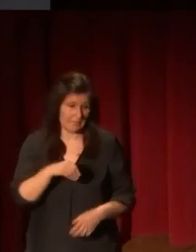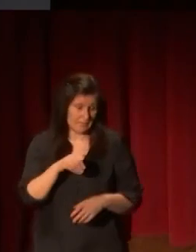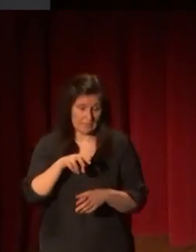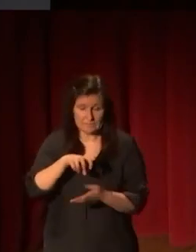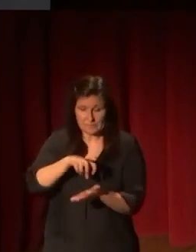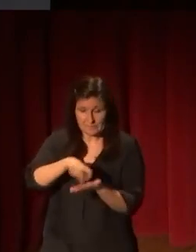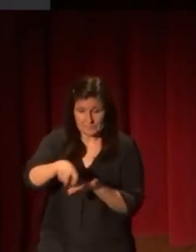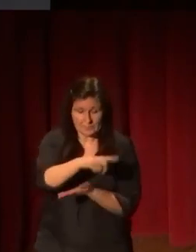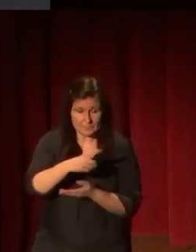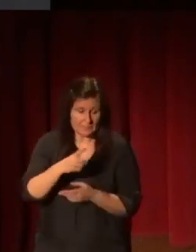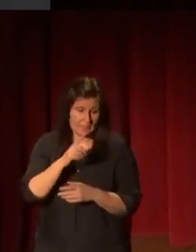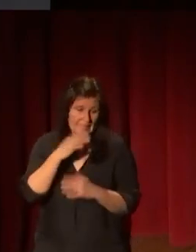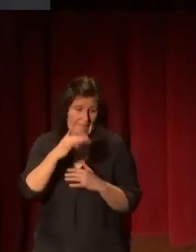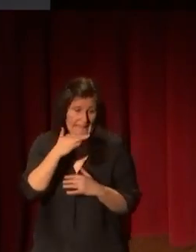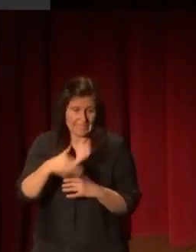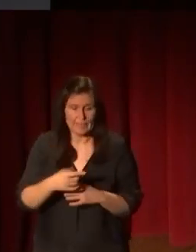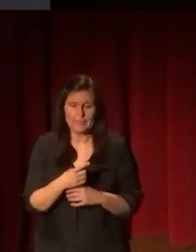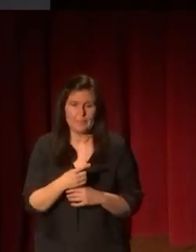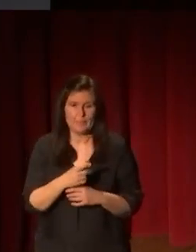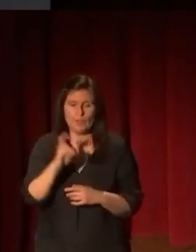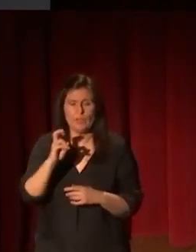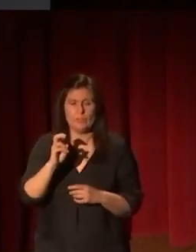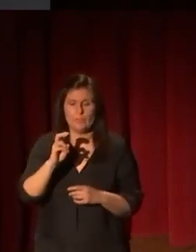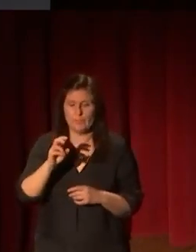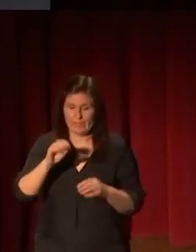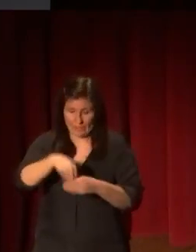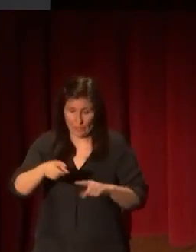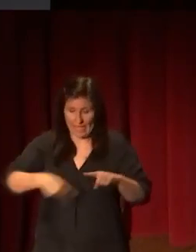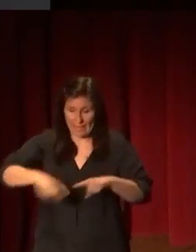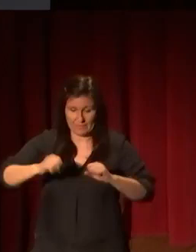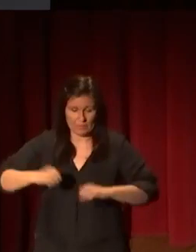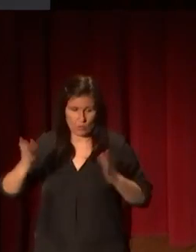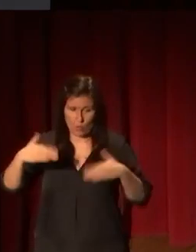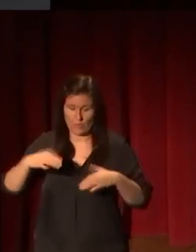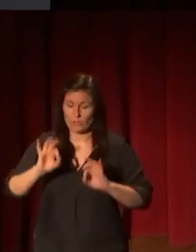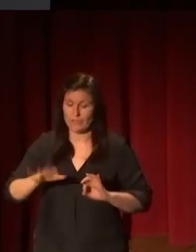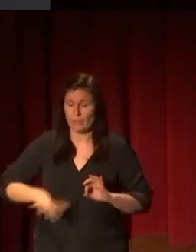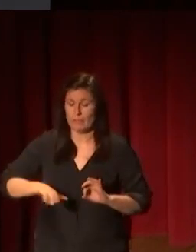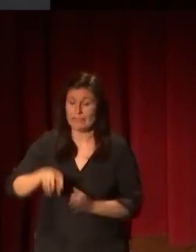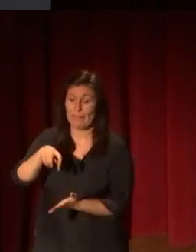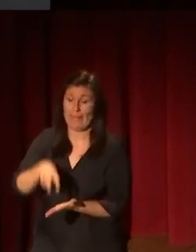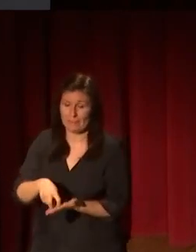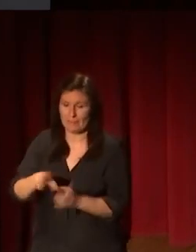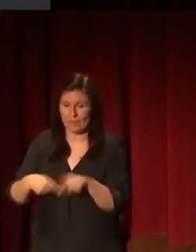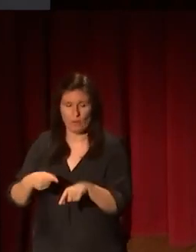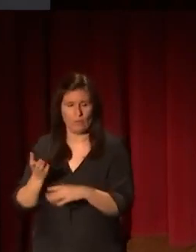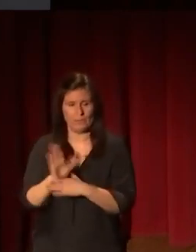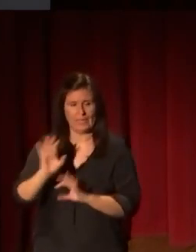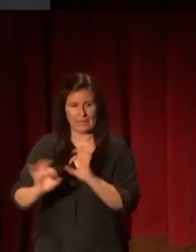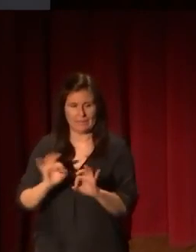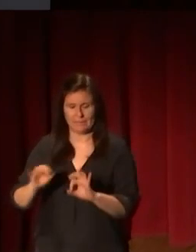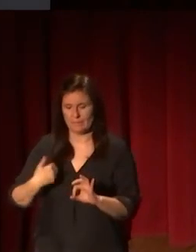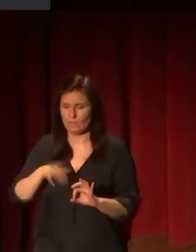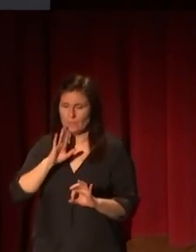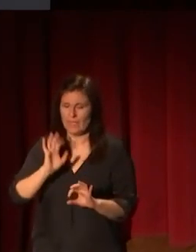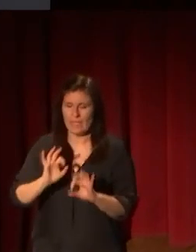de tarascas no tenemos ninguna de su paso por la plaza mayor donde se paraba para asistir a la representación de estos autos